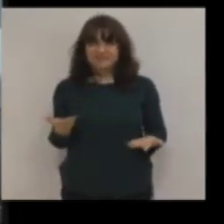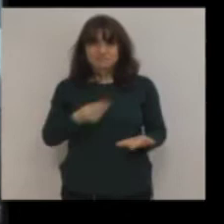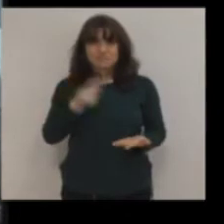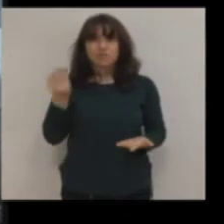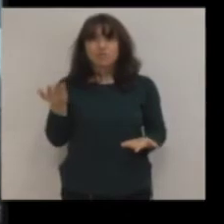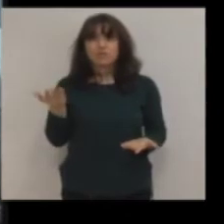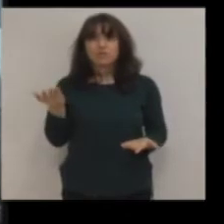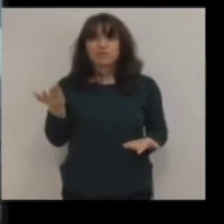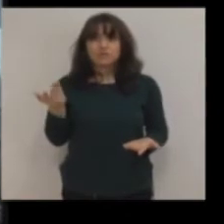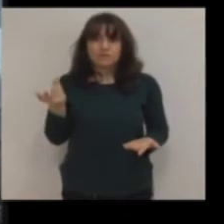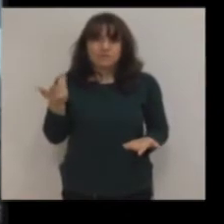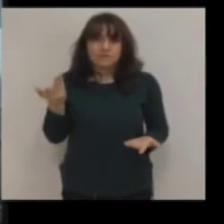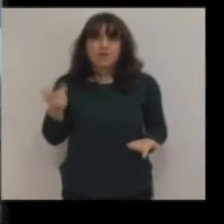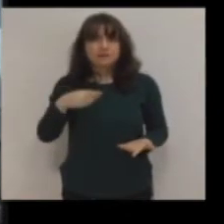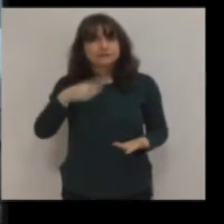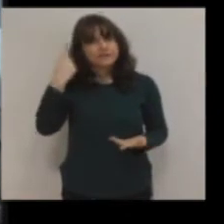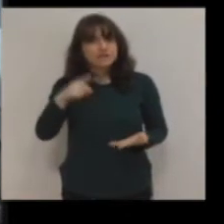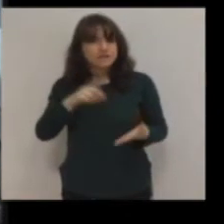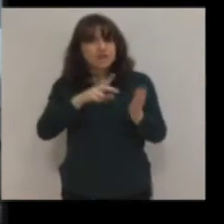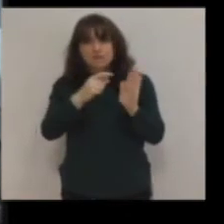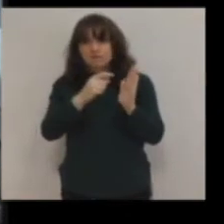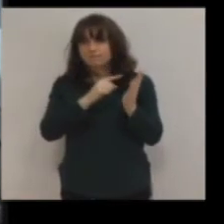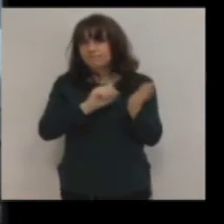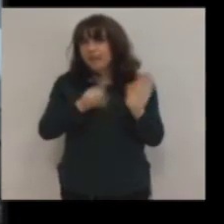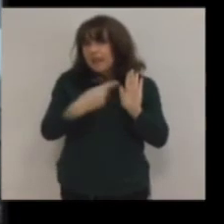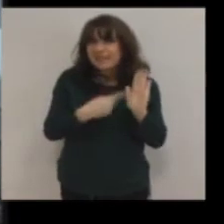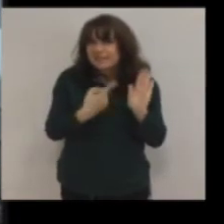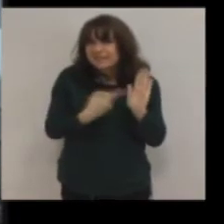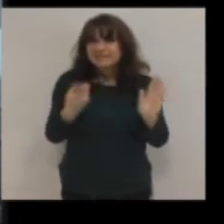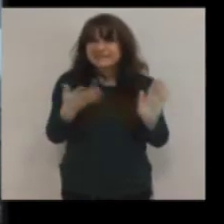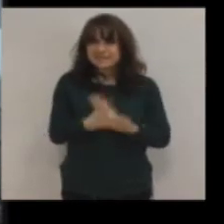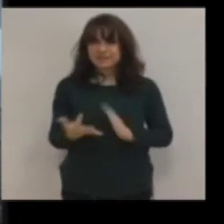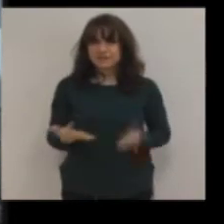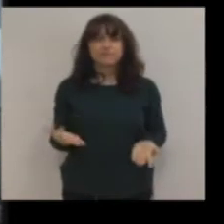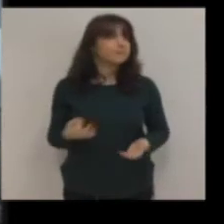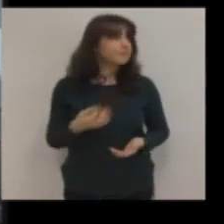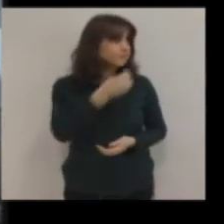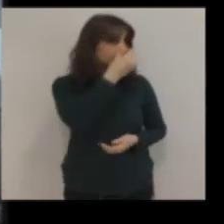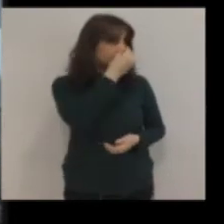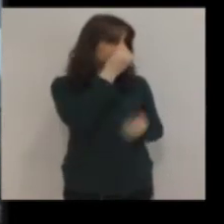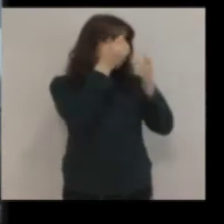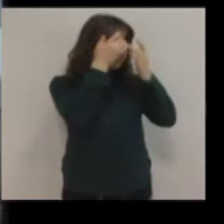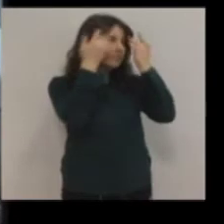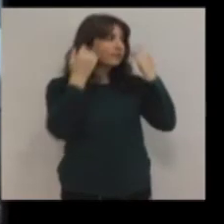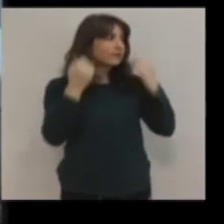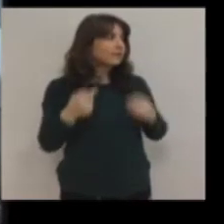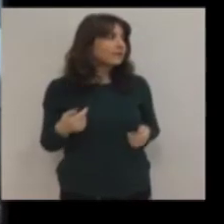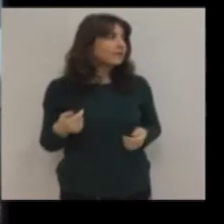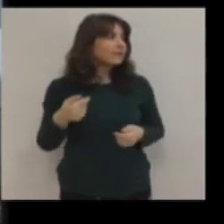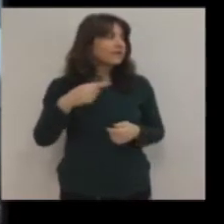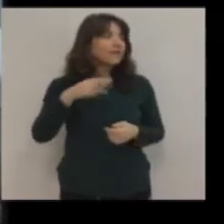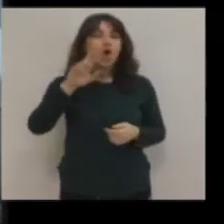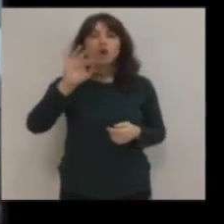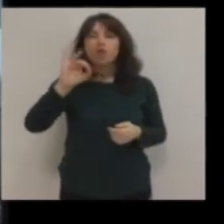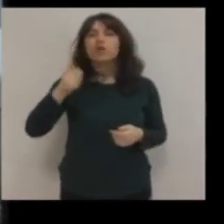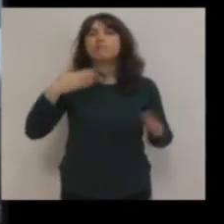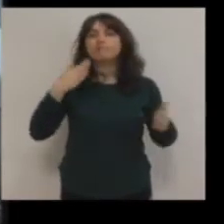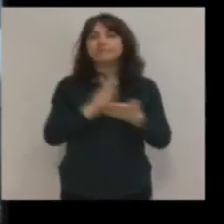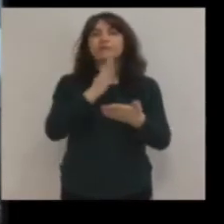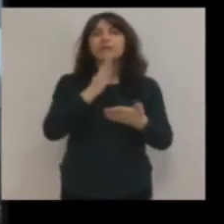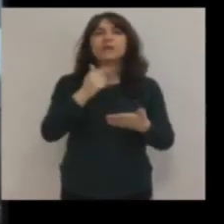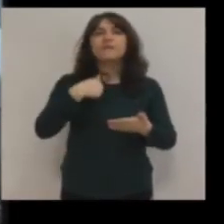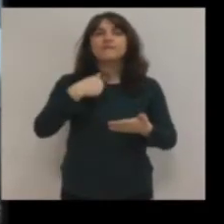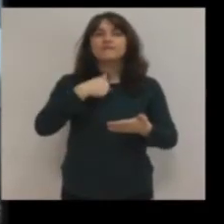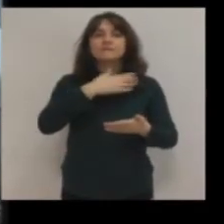lo que quieren decir las leyes. Javier, estás incorporado hace... Yo quería añadir una cosa a lo que perdóname. ha dicho